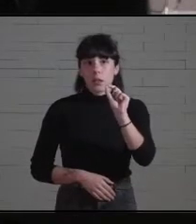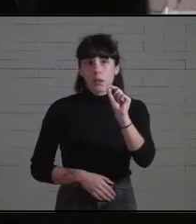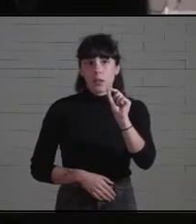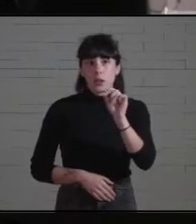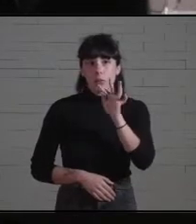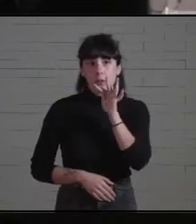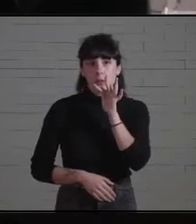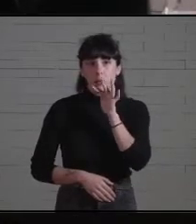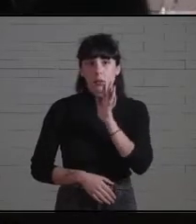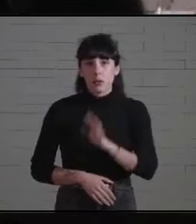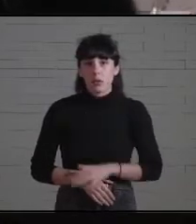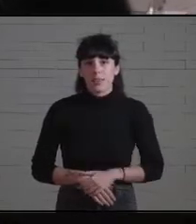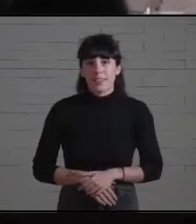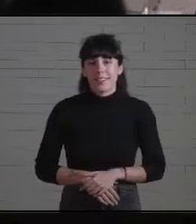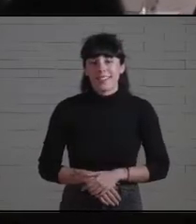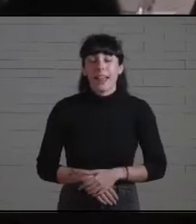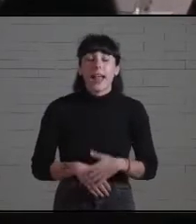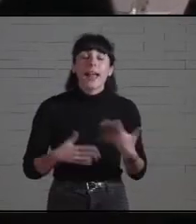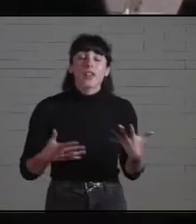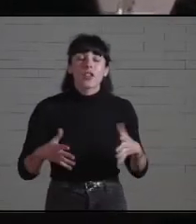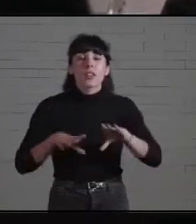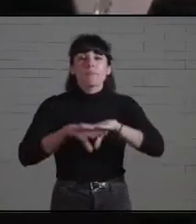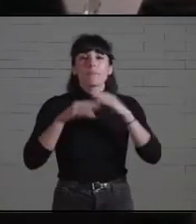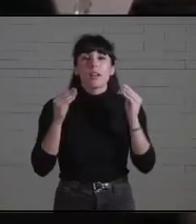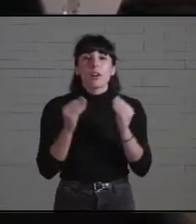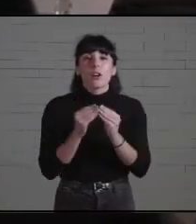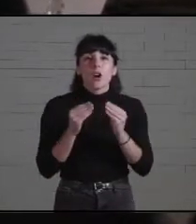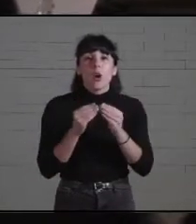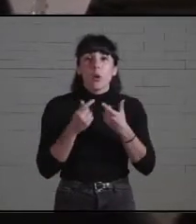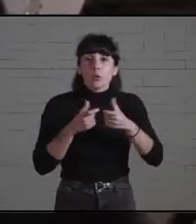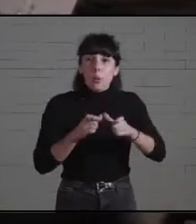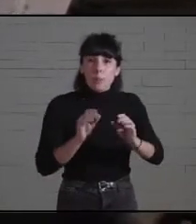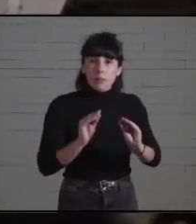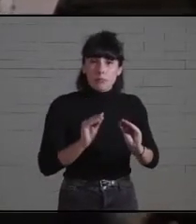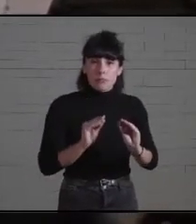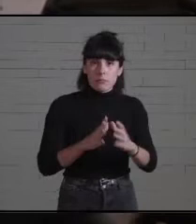Bien, entonces las conclusiones de esta parte,